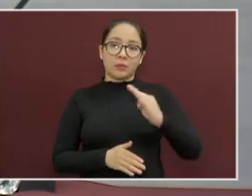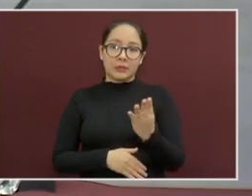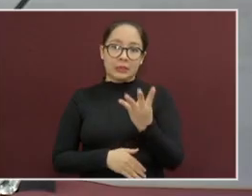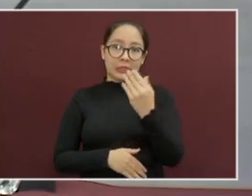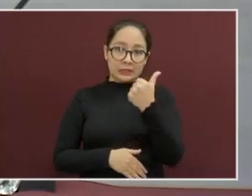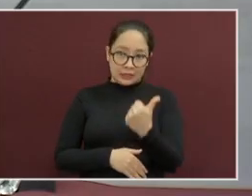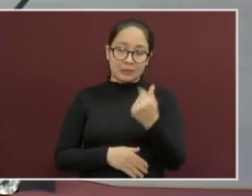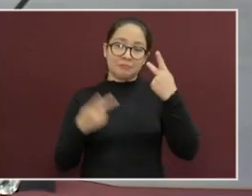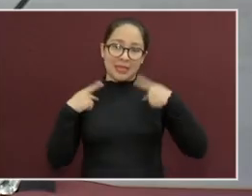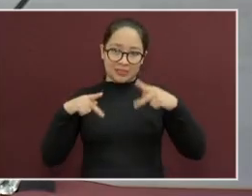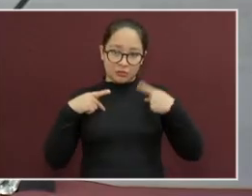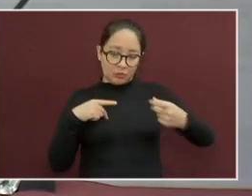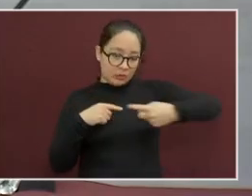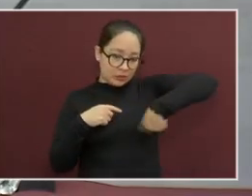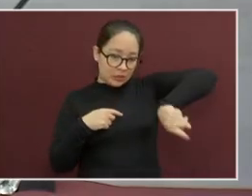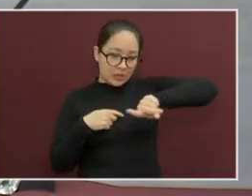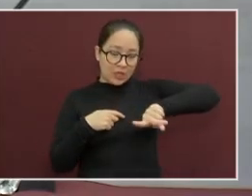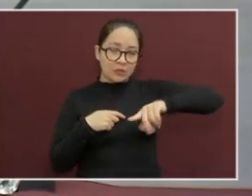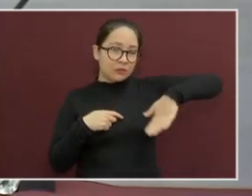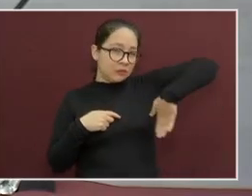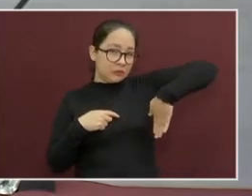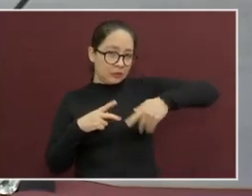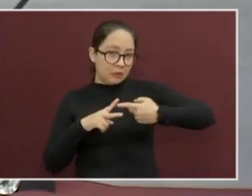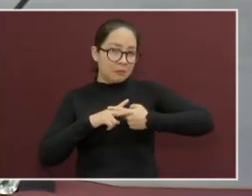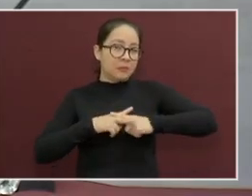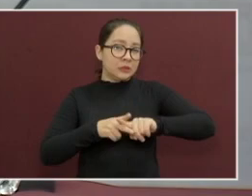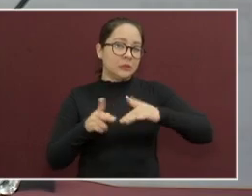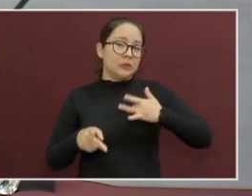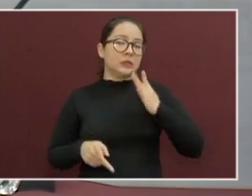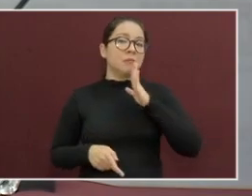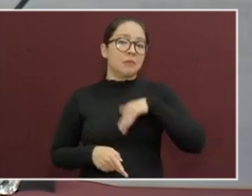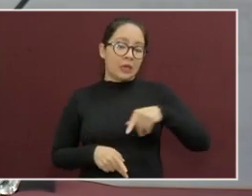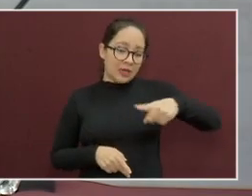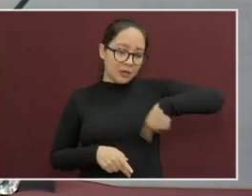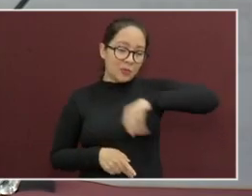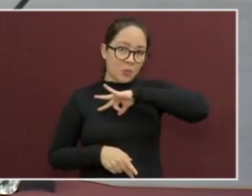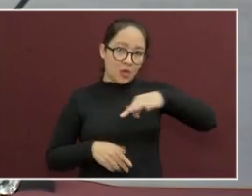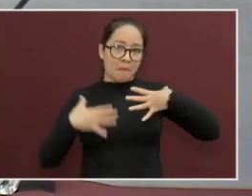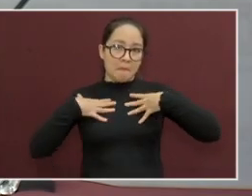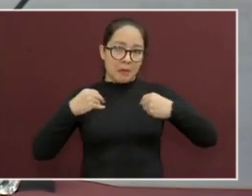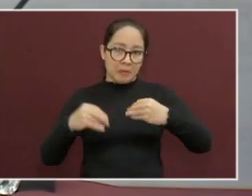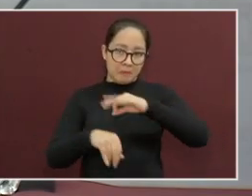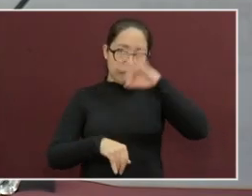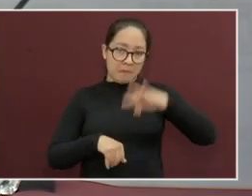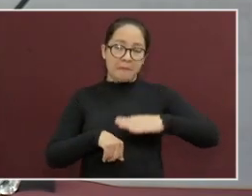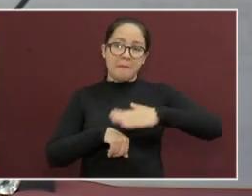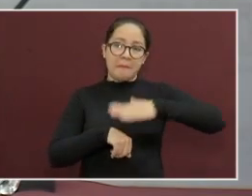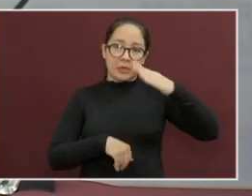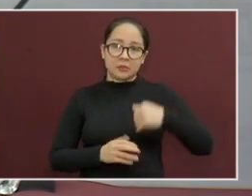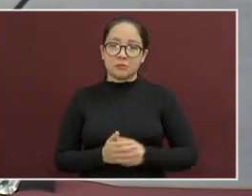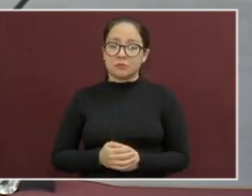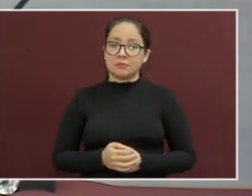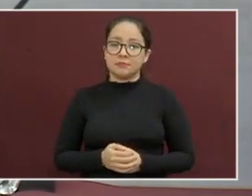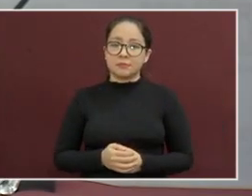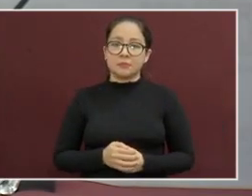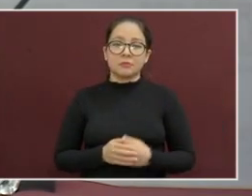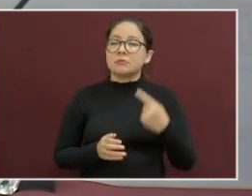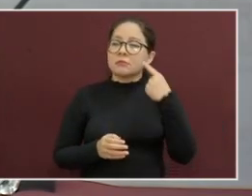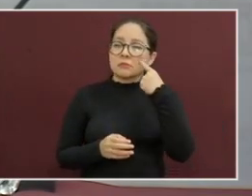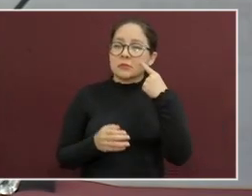y con mayor probabilidad de contagiar a más personas les comento los municipios en los que se ha identificado